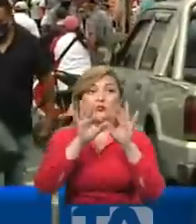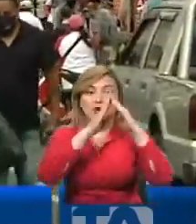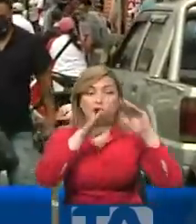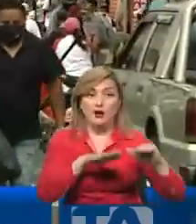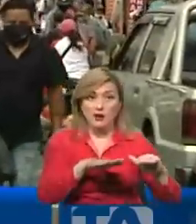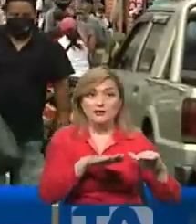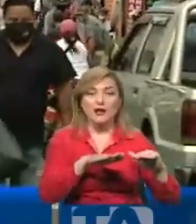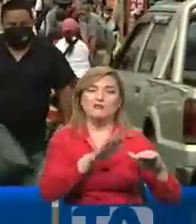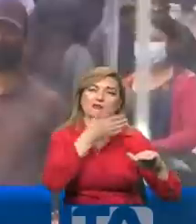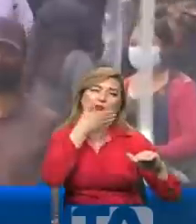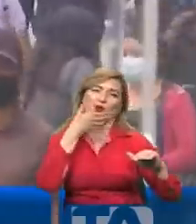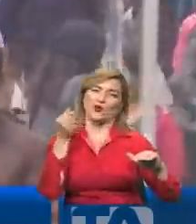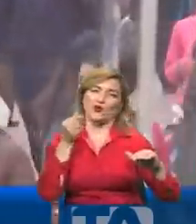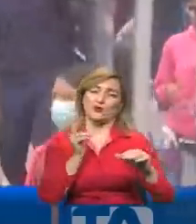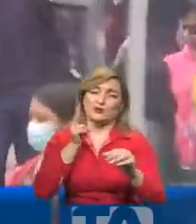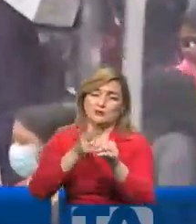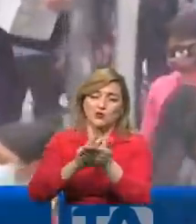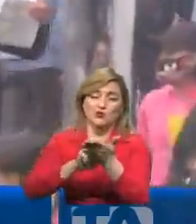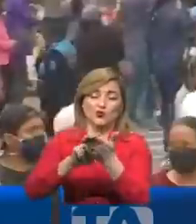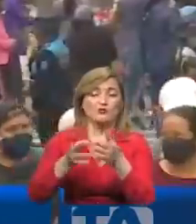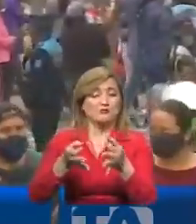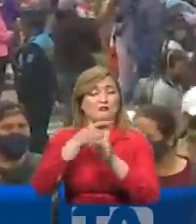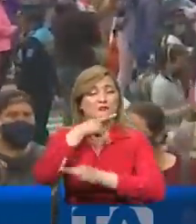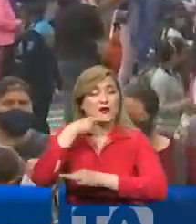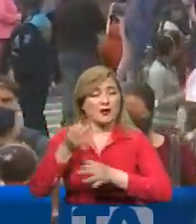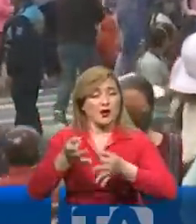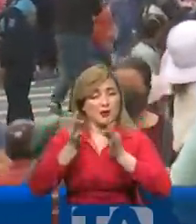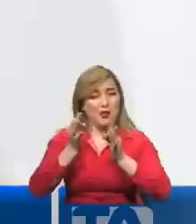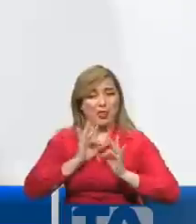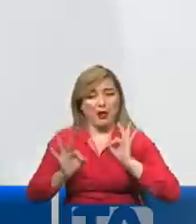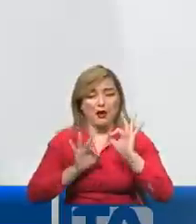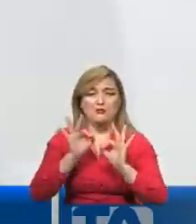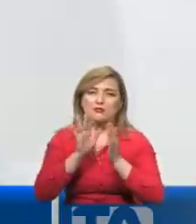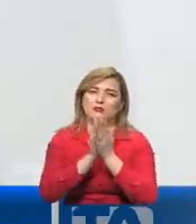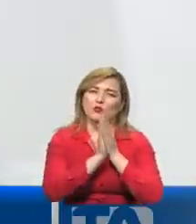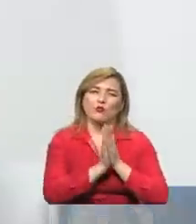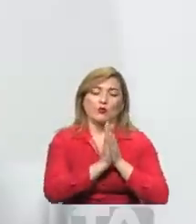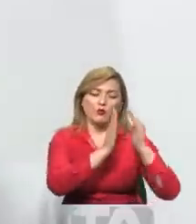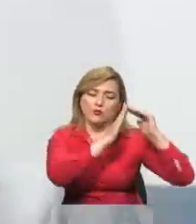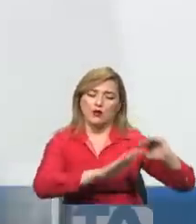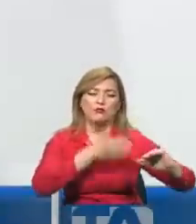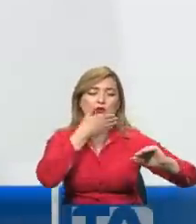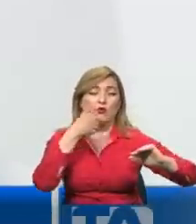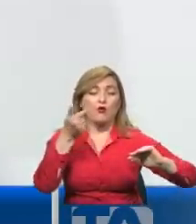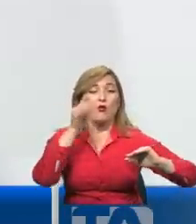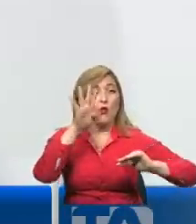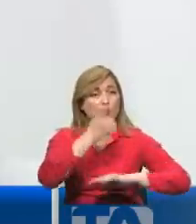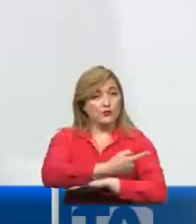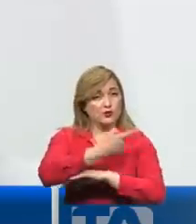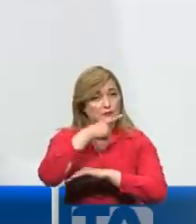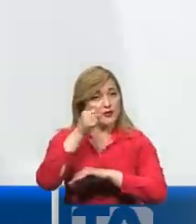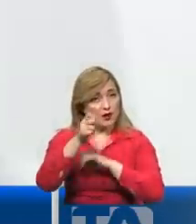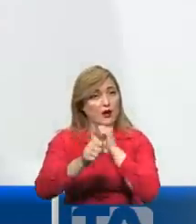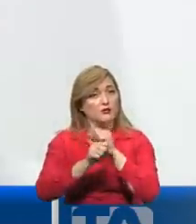casa o acudir a reuniones durante el feriado de carnaval para evitar más contagios. Uno de los feriados más largos que se tiene en el